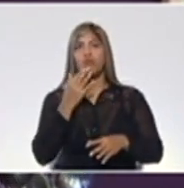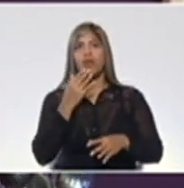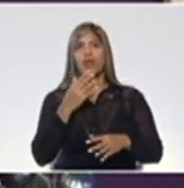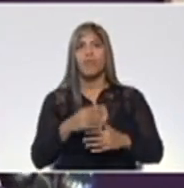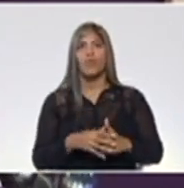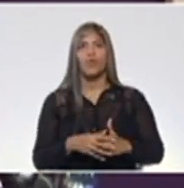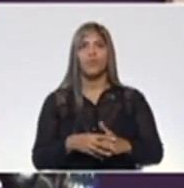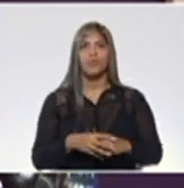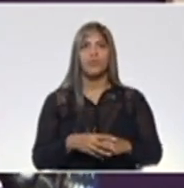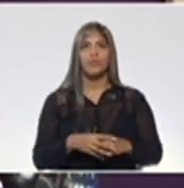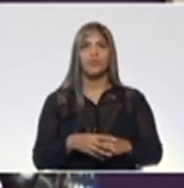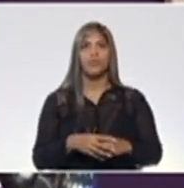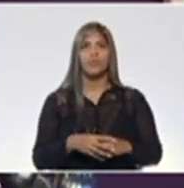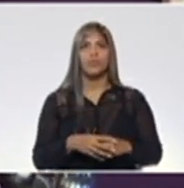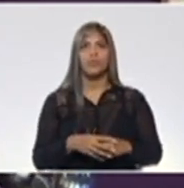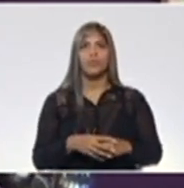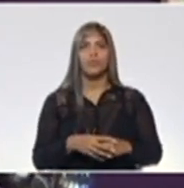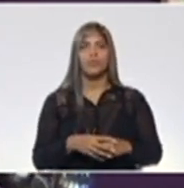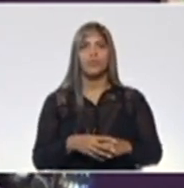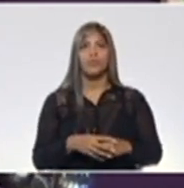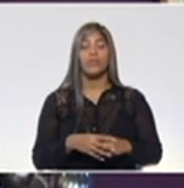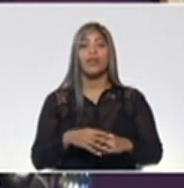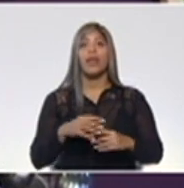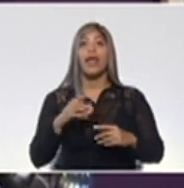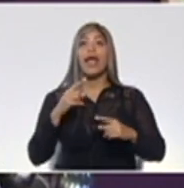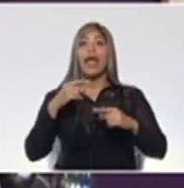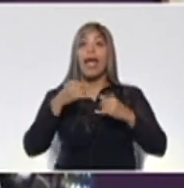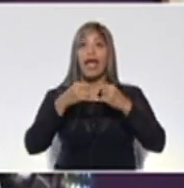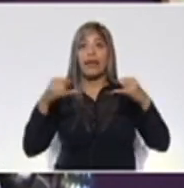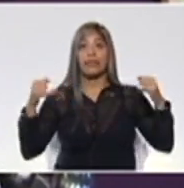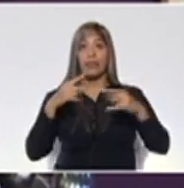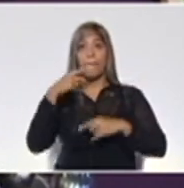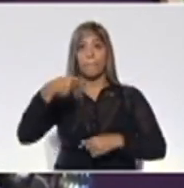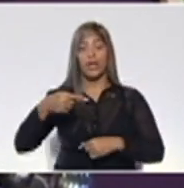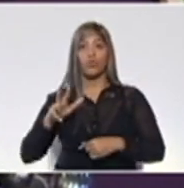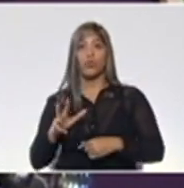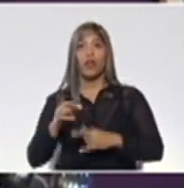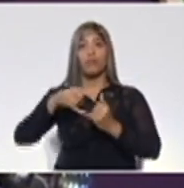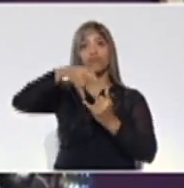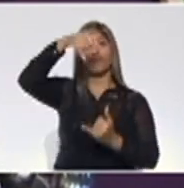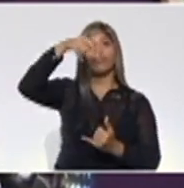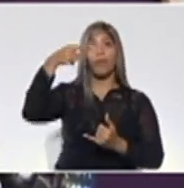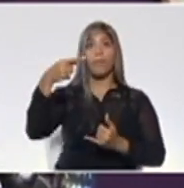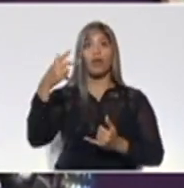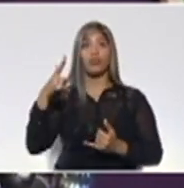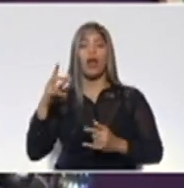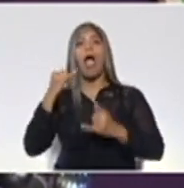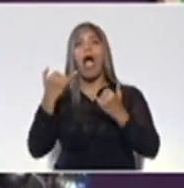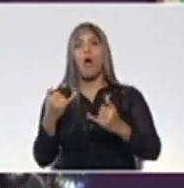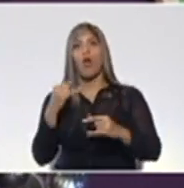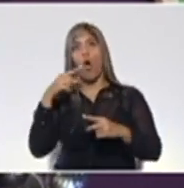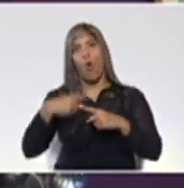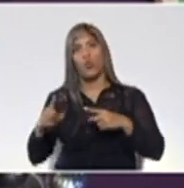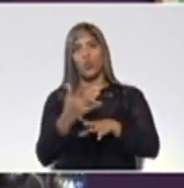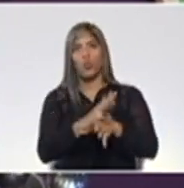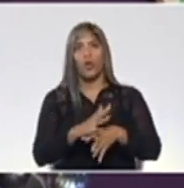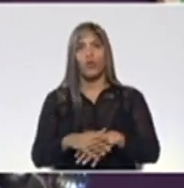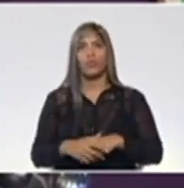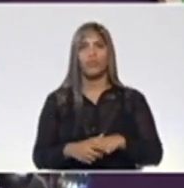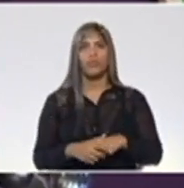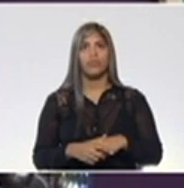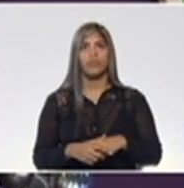aquí, en X menos 3 y en Y menos 3, vamos a hacer otra jugada más.